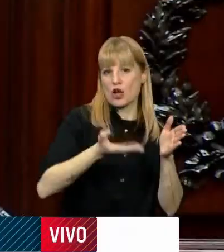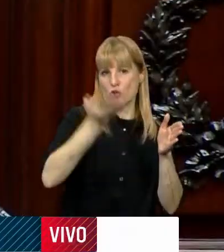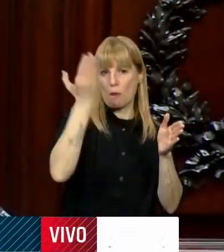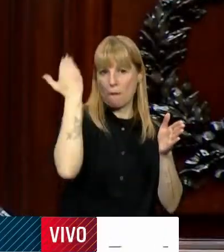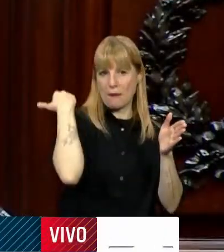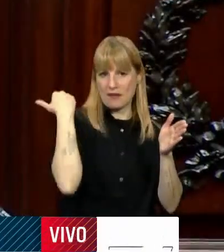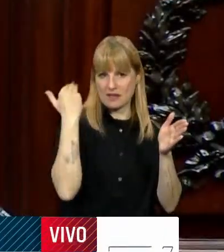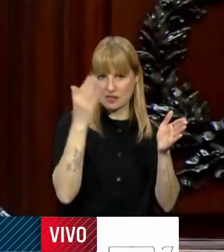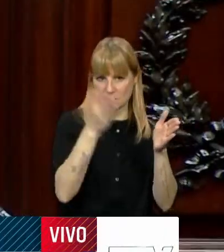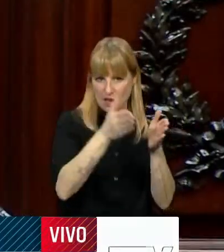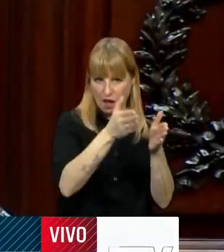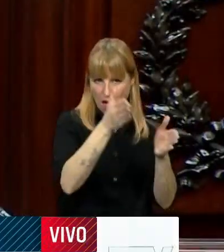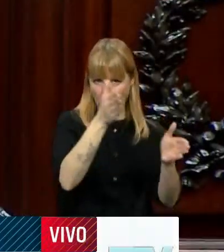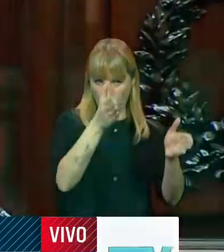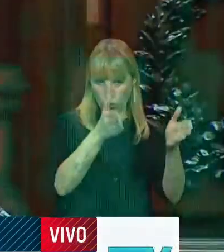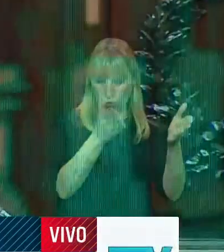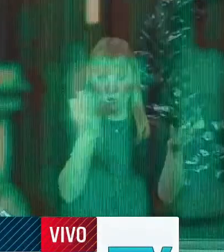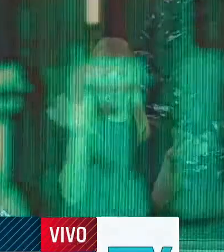anterior.